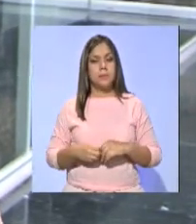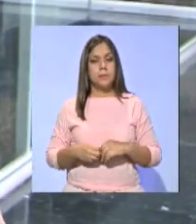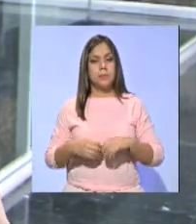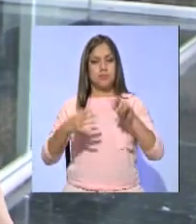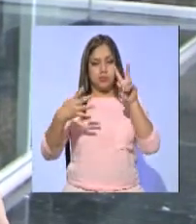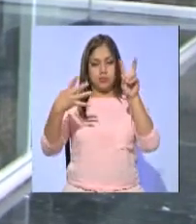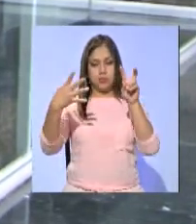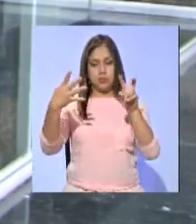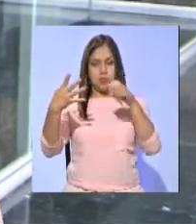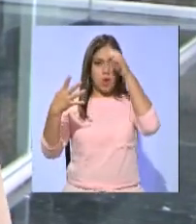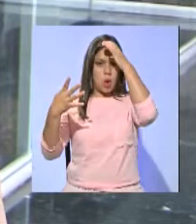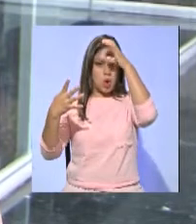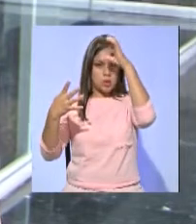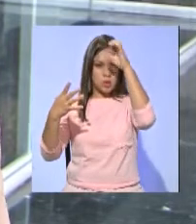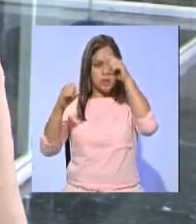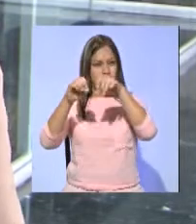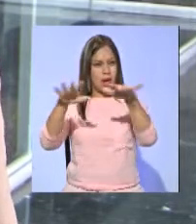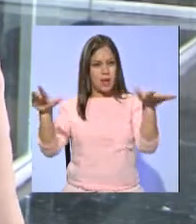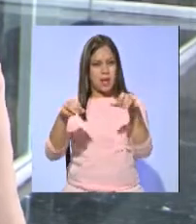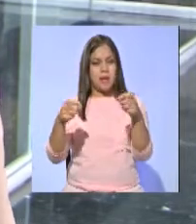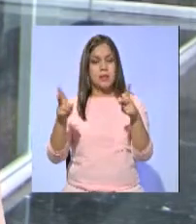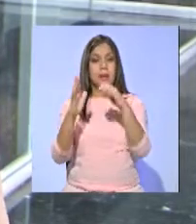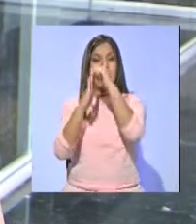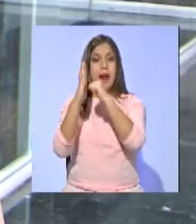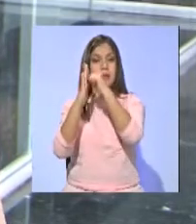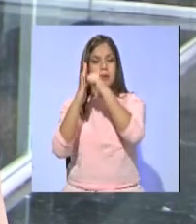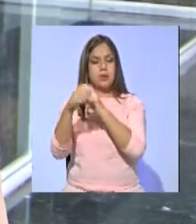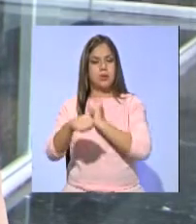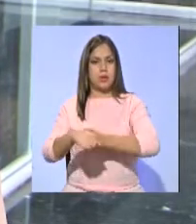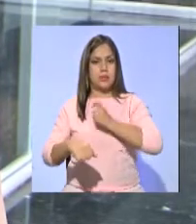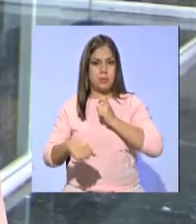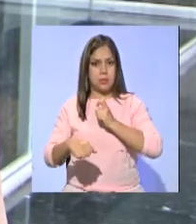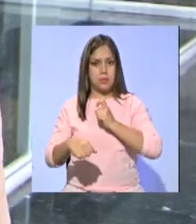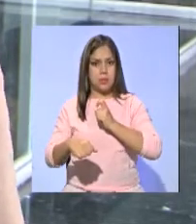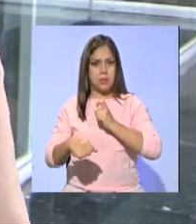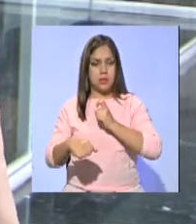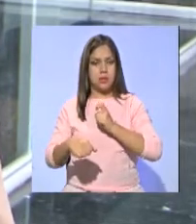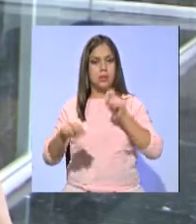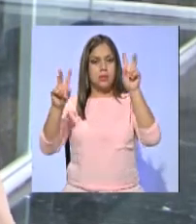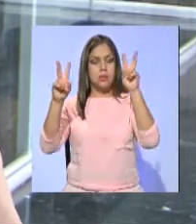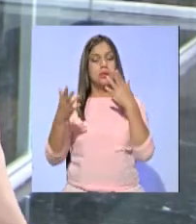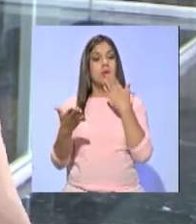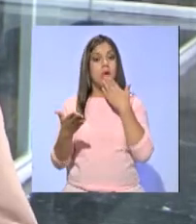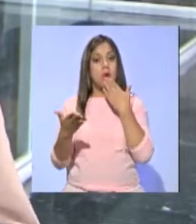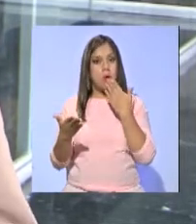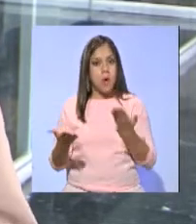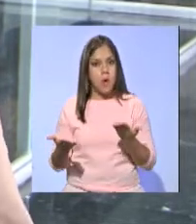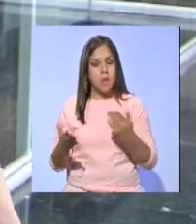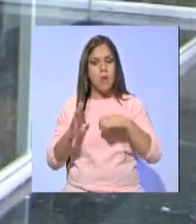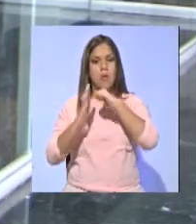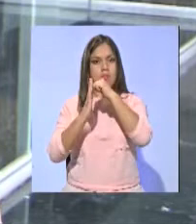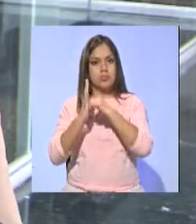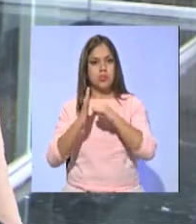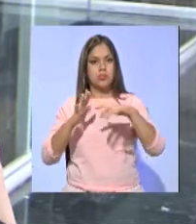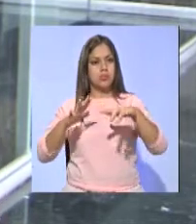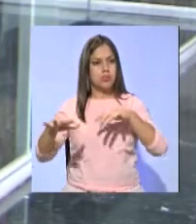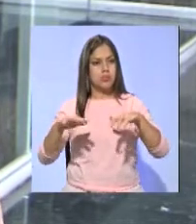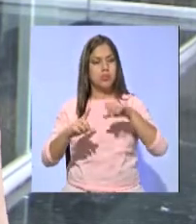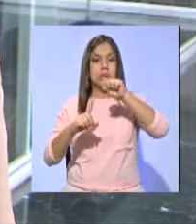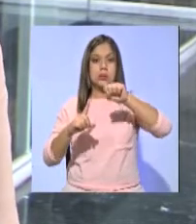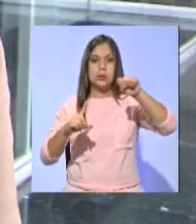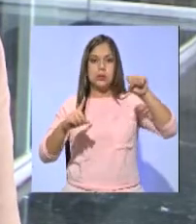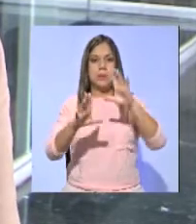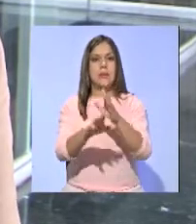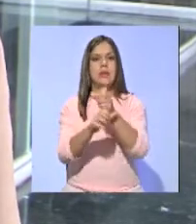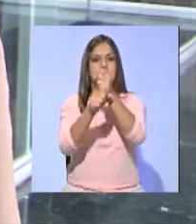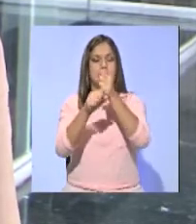temas conceptuales e incluso a los articulados que hacen referencia a cómo debería articularse un sistema de aseguramiento